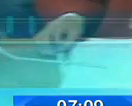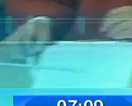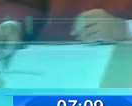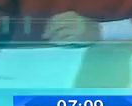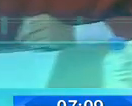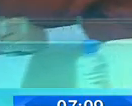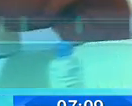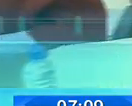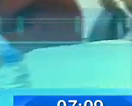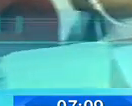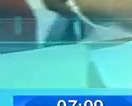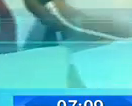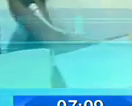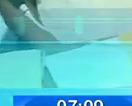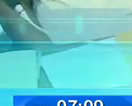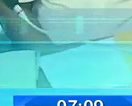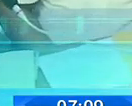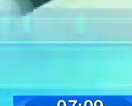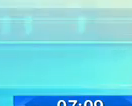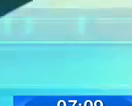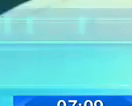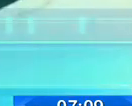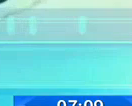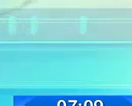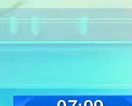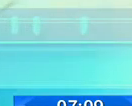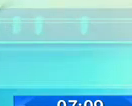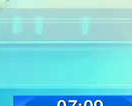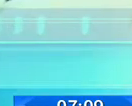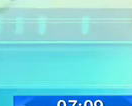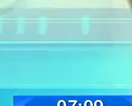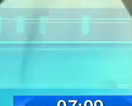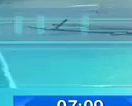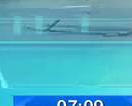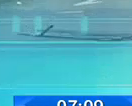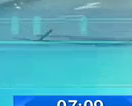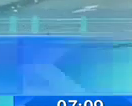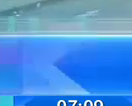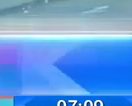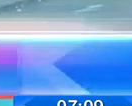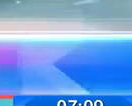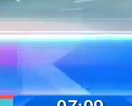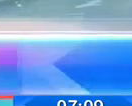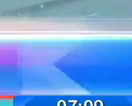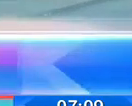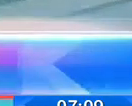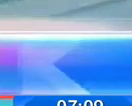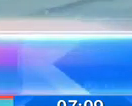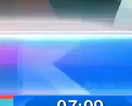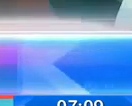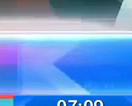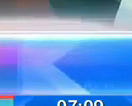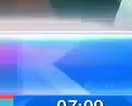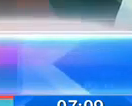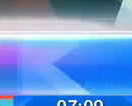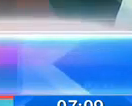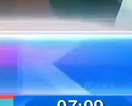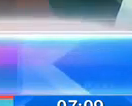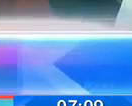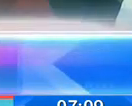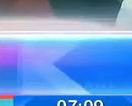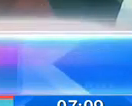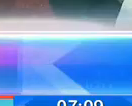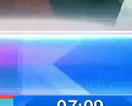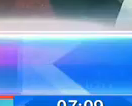Además, al volver les contamos que los dirigentes indígenas Jaime Vargas y Leonidas Issa deslindaron responsabilidades en la